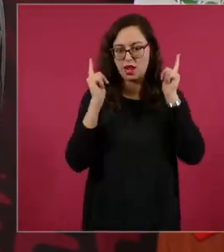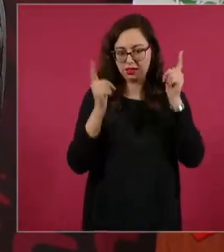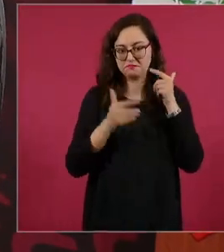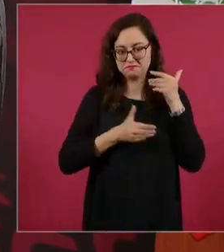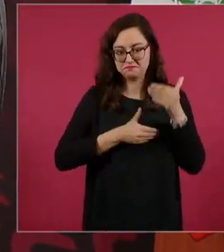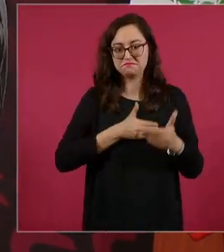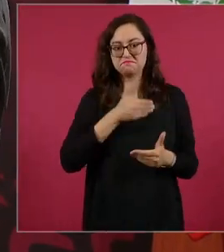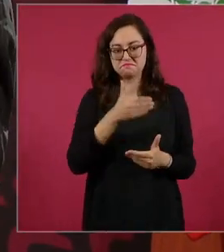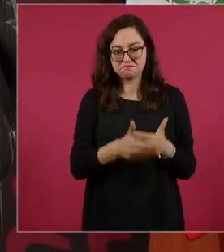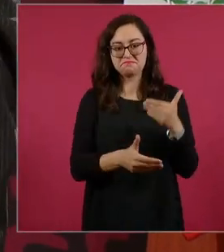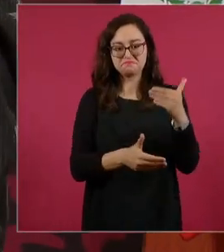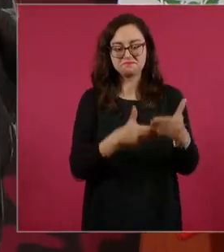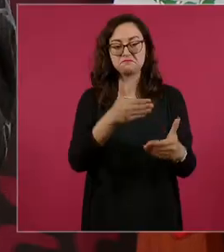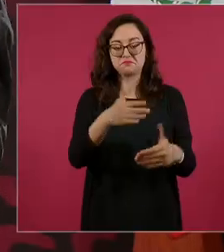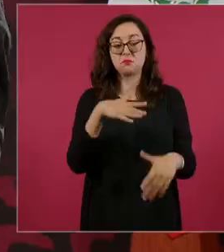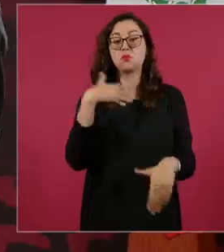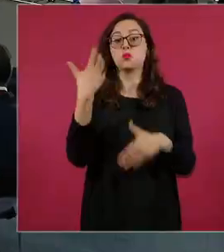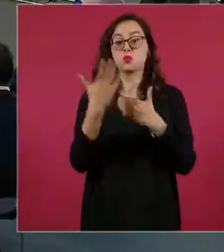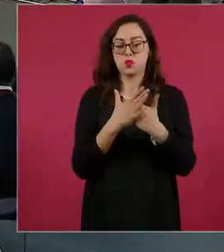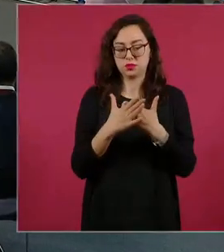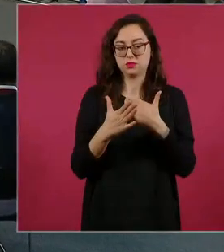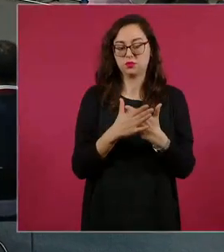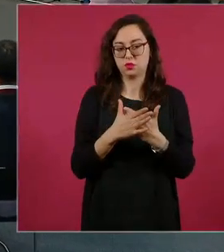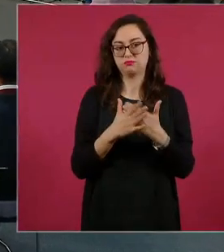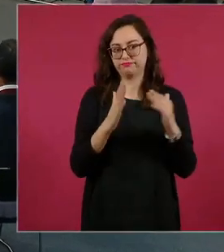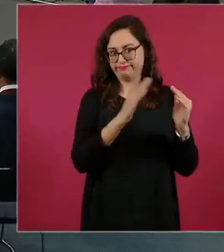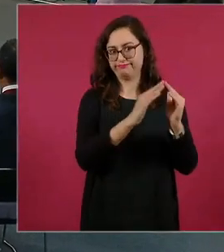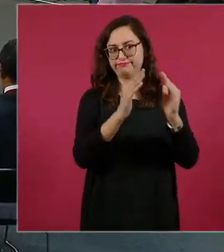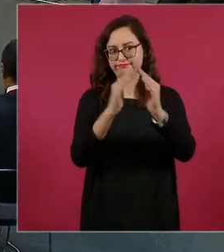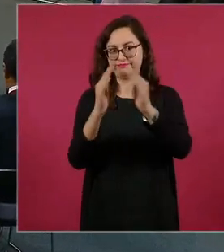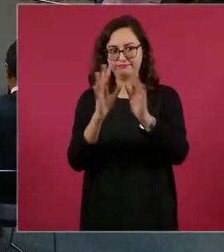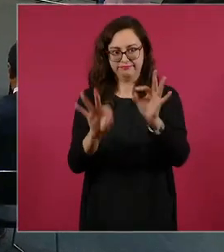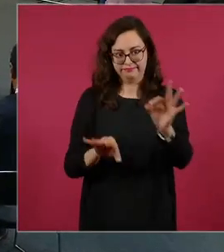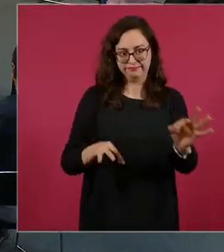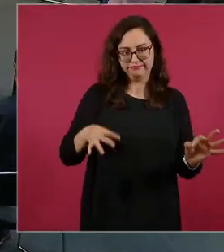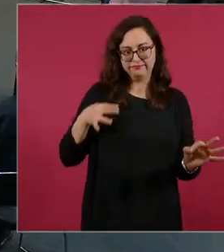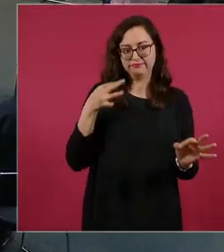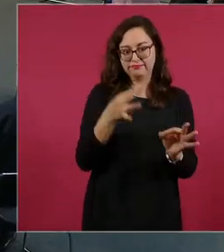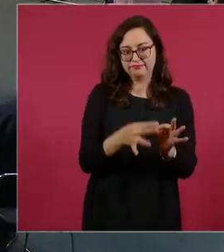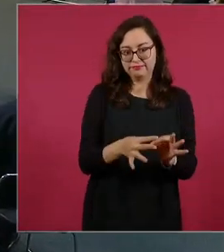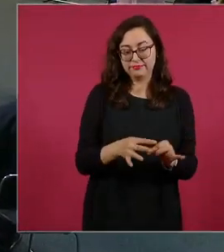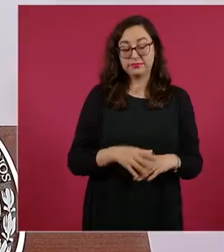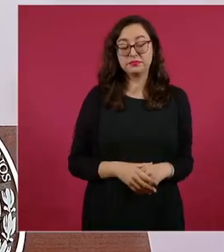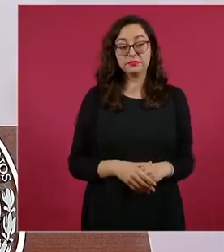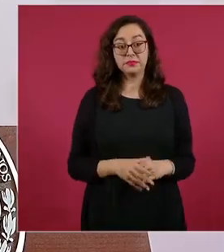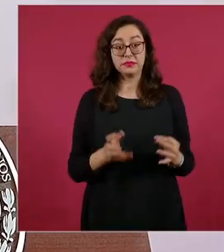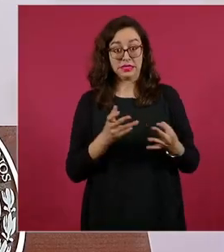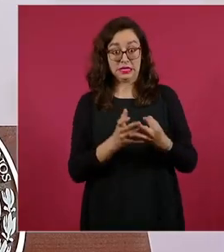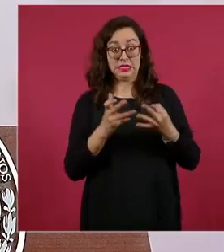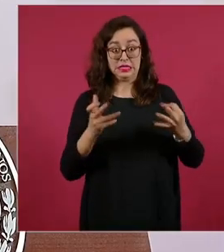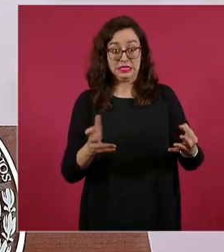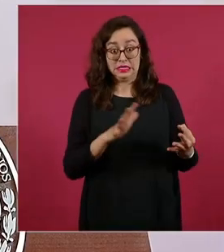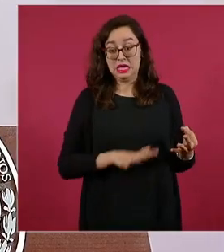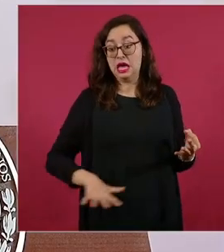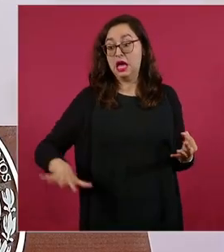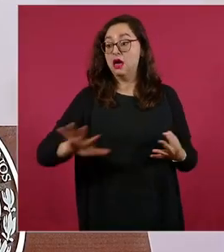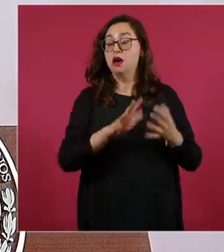para que en la próxima administración se termine porque si es un terreno grande